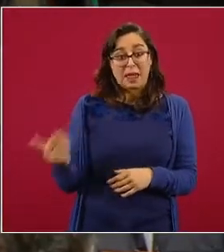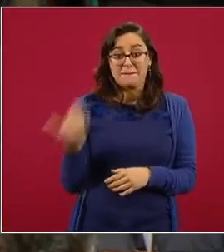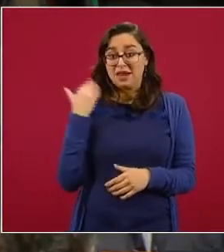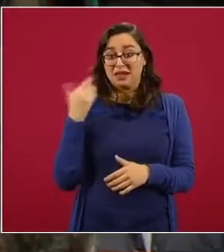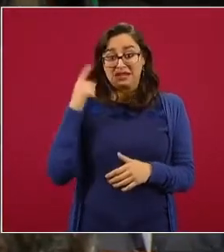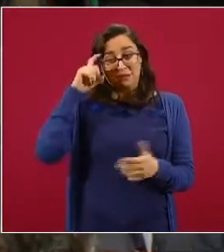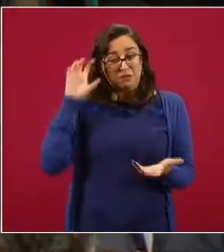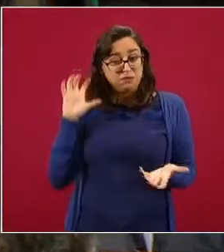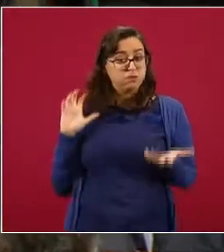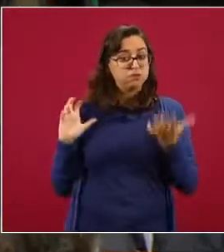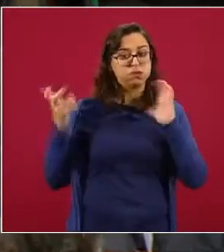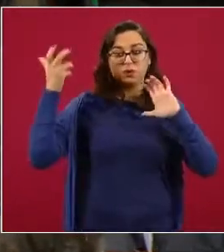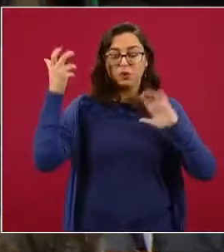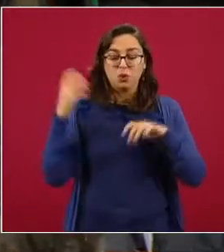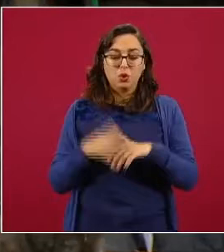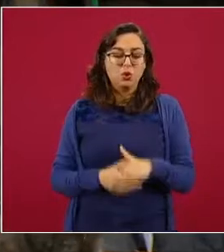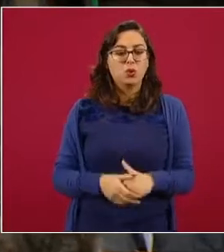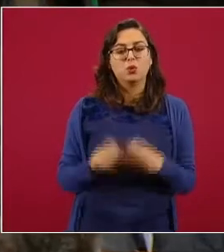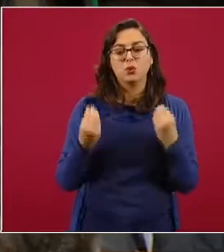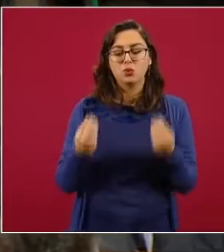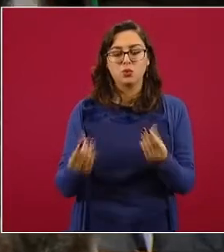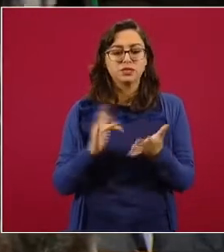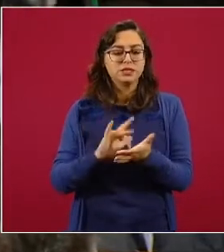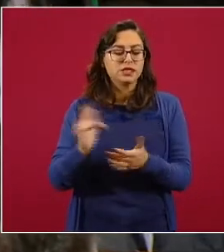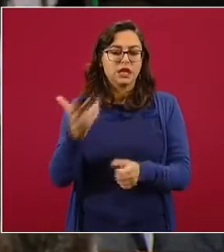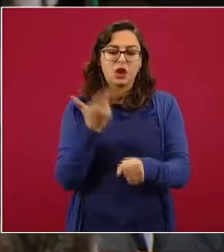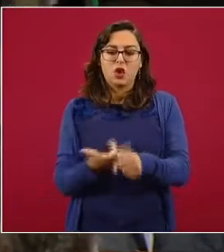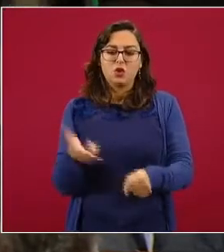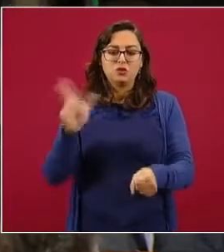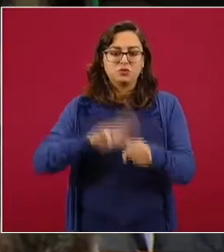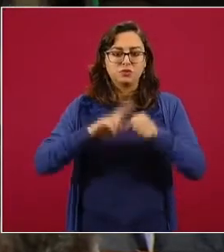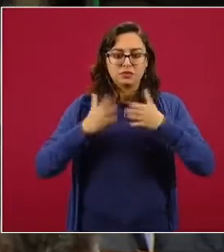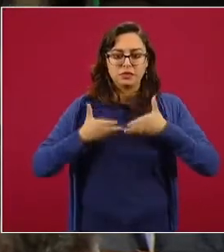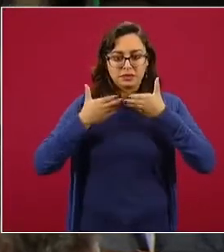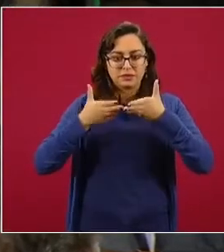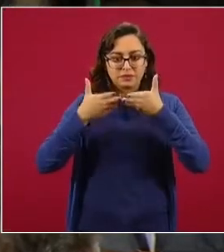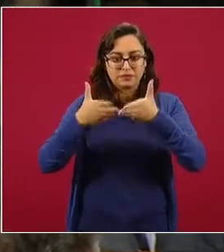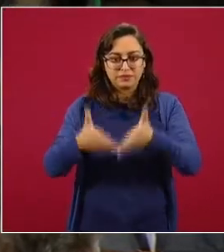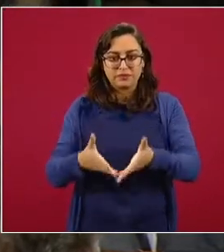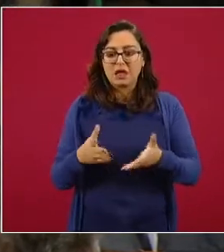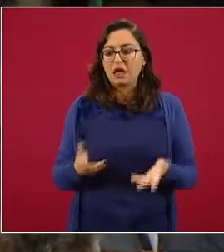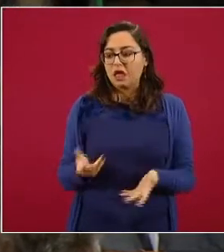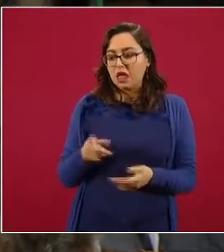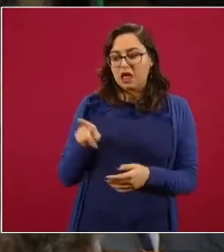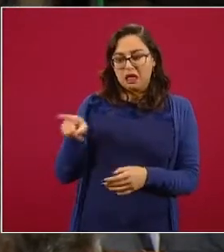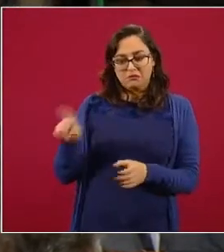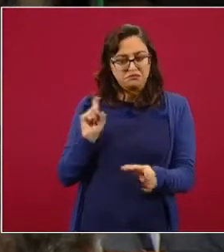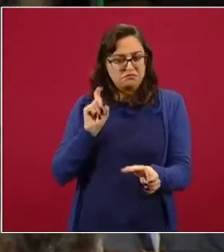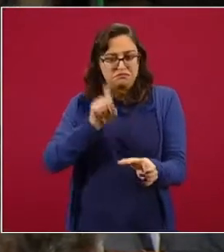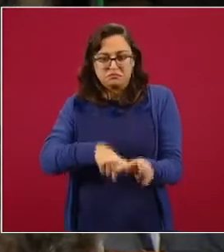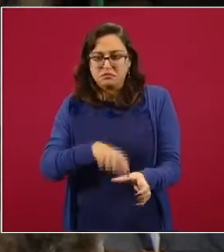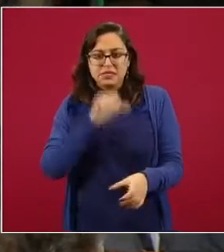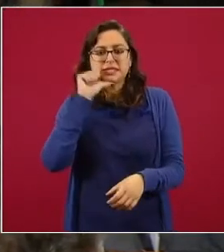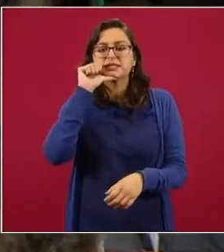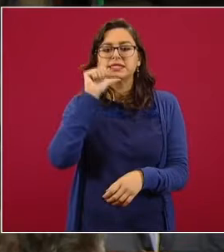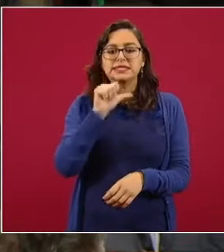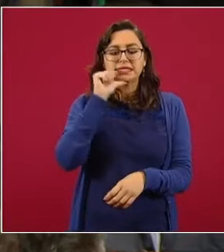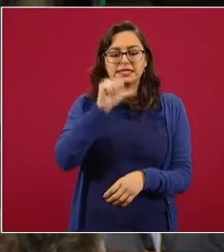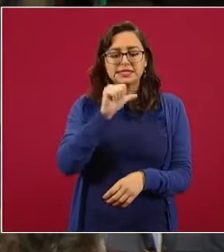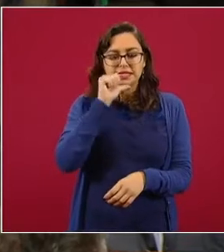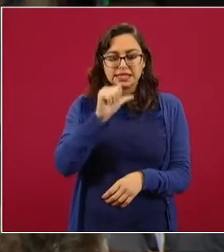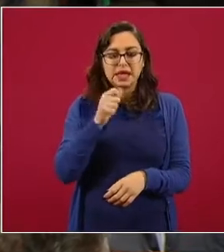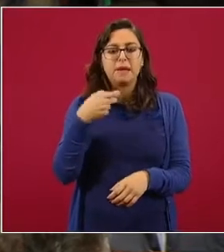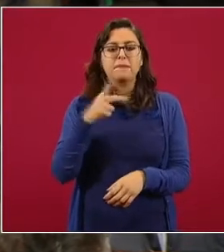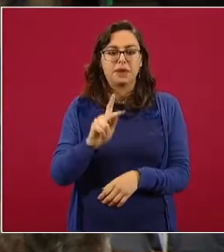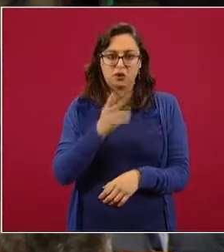Aquí agradecemos al Hospital Naval, quien su servicio de emergencia, a pesar de no derechohabientes, al capitán, al doctor